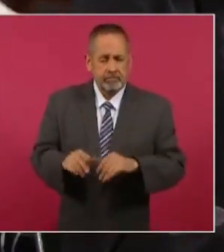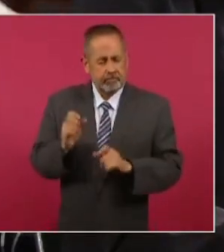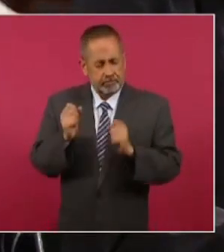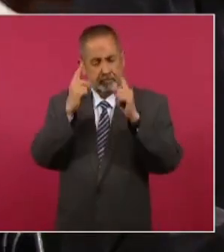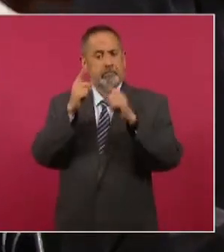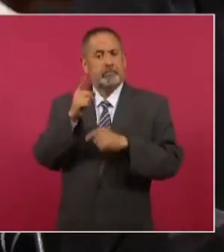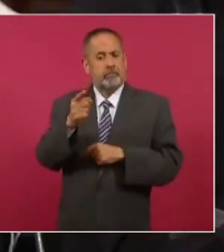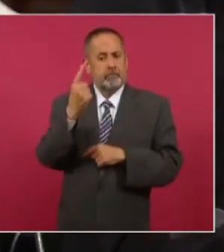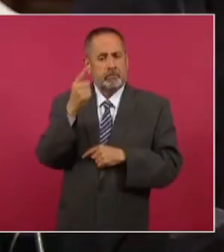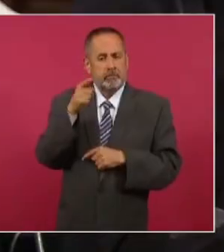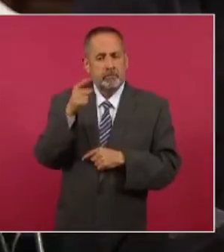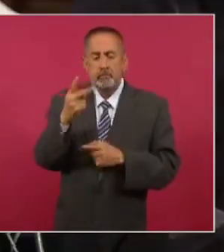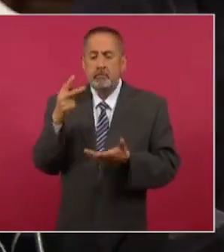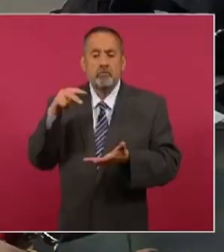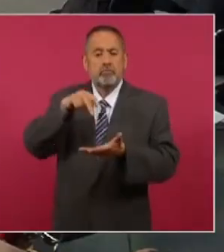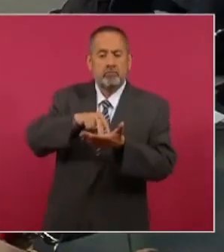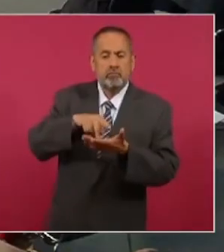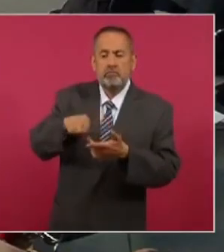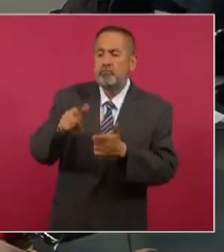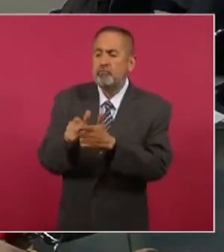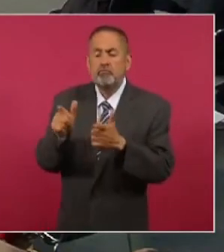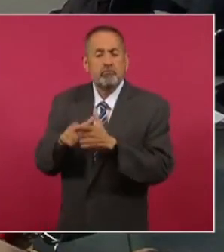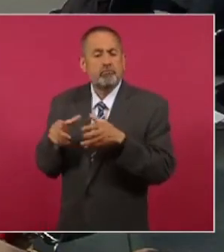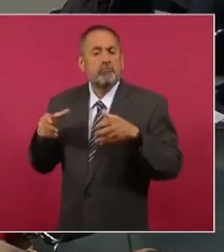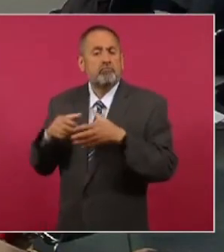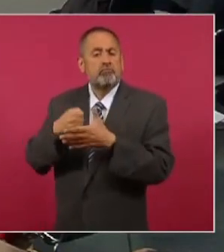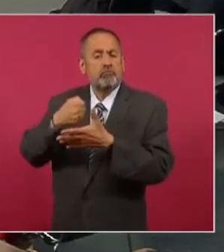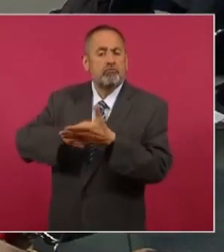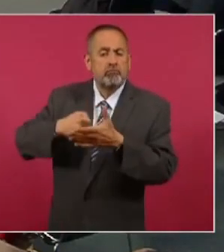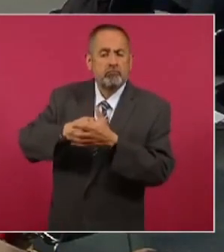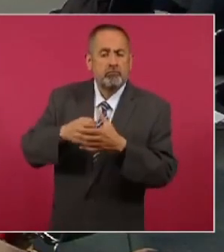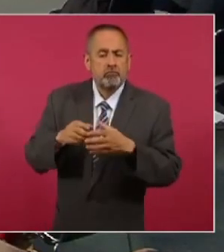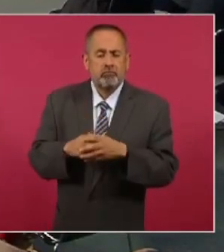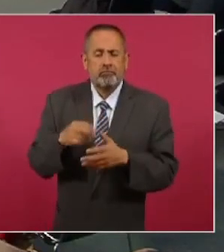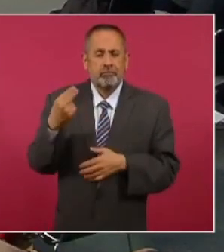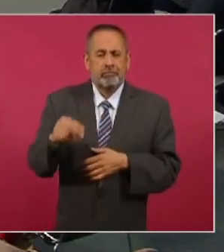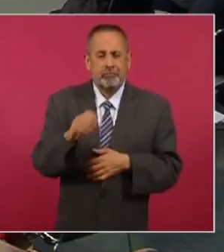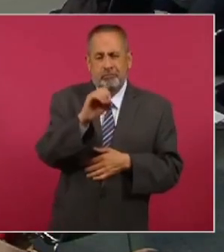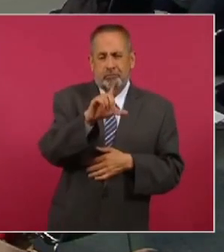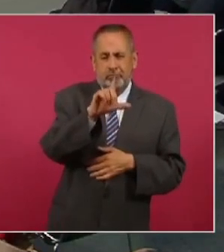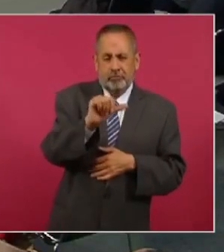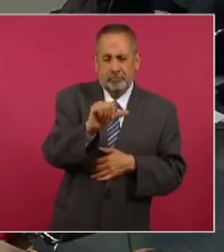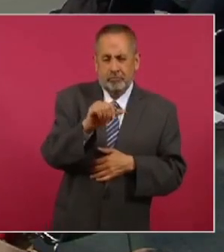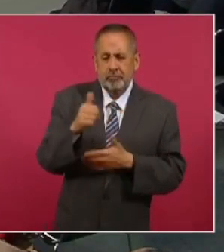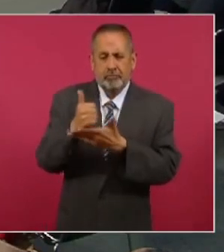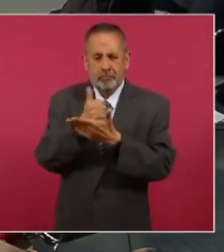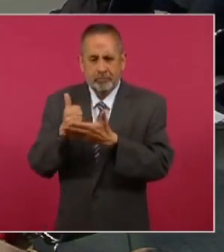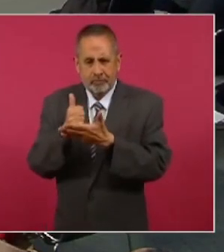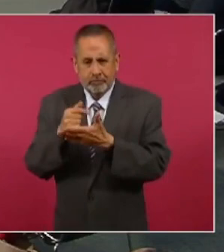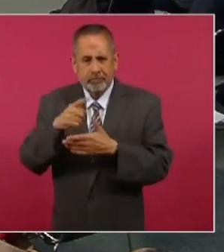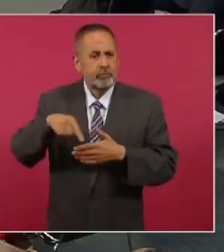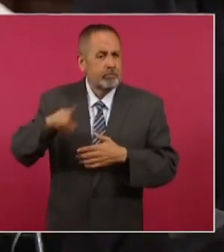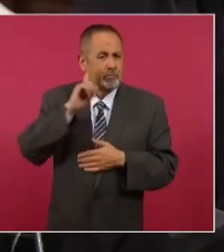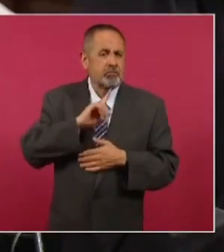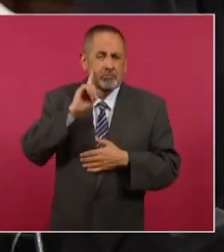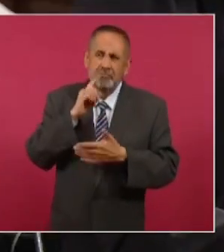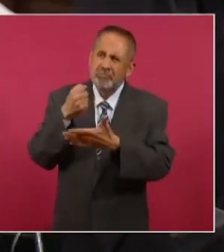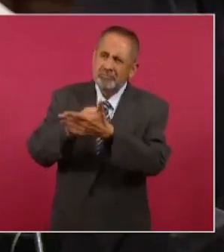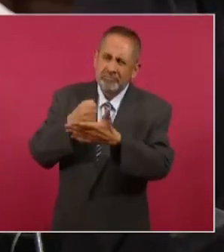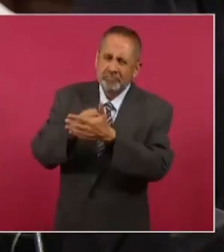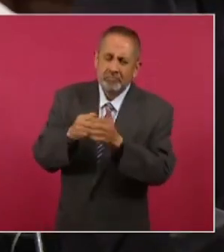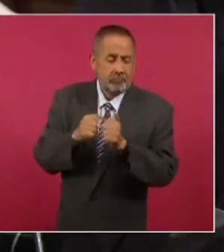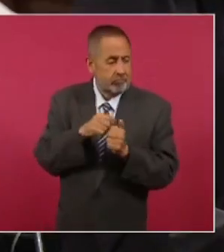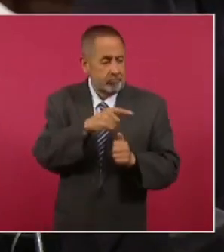atención la presencia de un movimiento denominado Hola Azul cuyas integrantes exigen que los casos